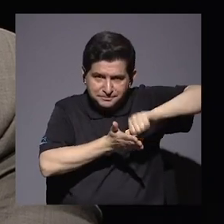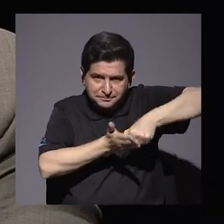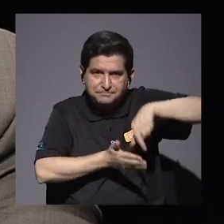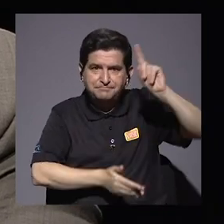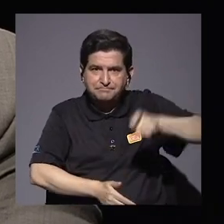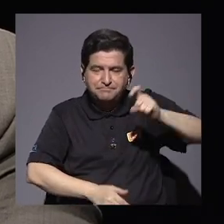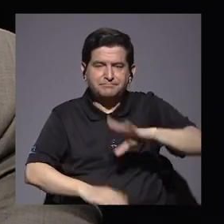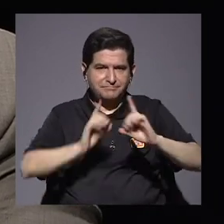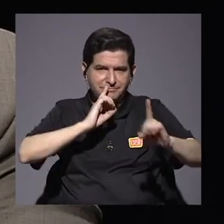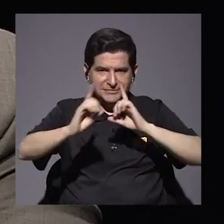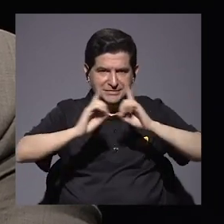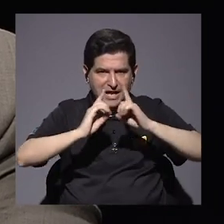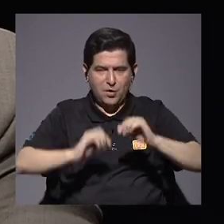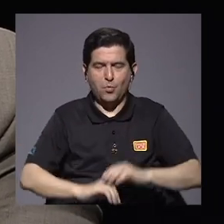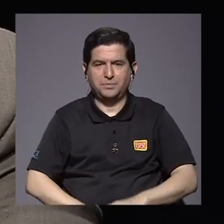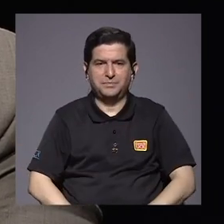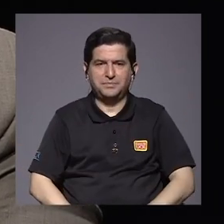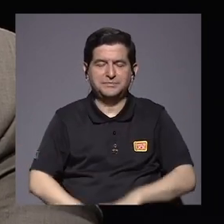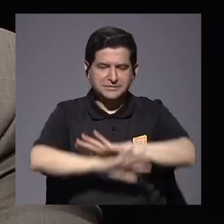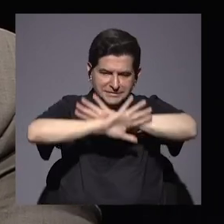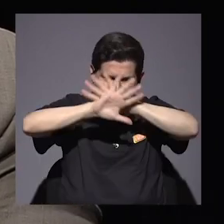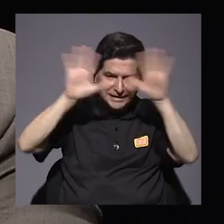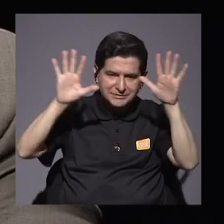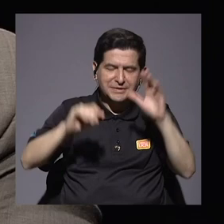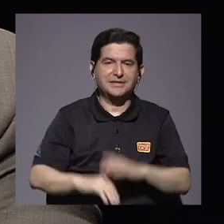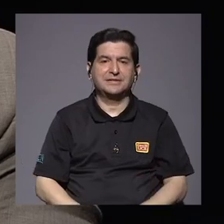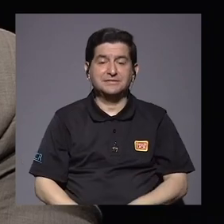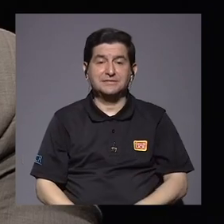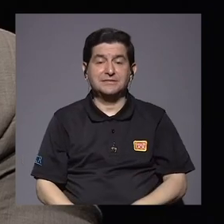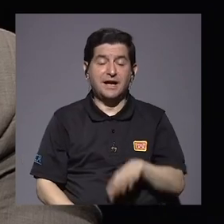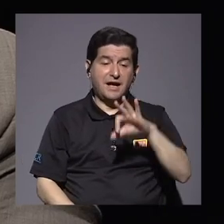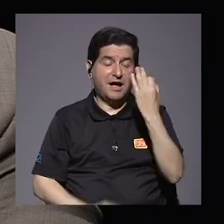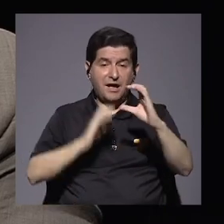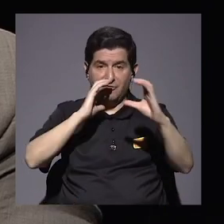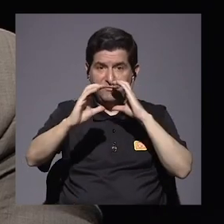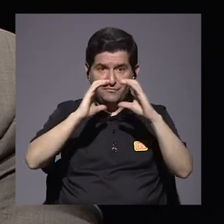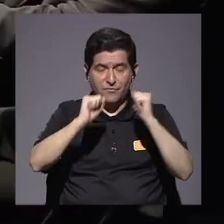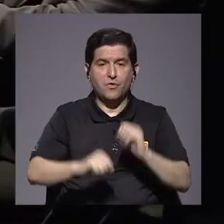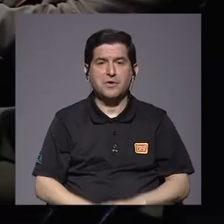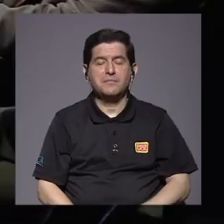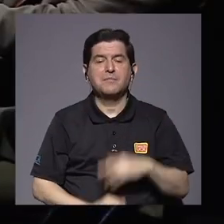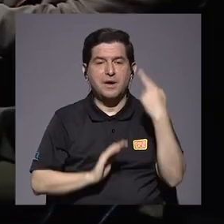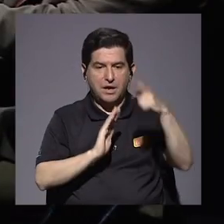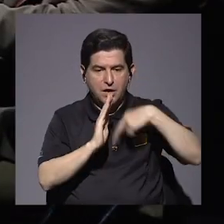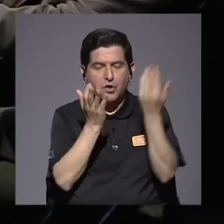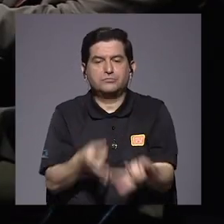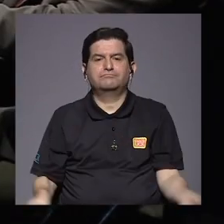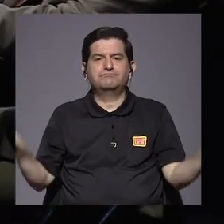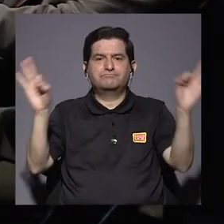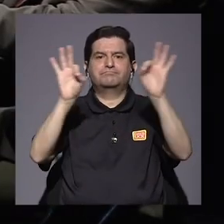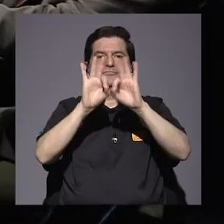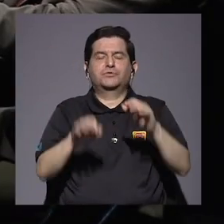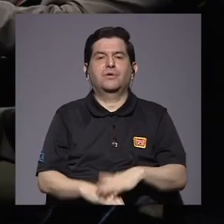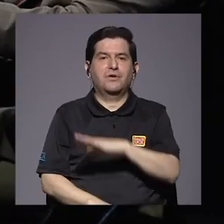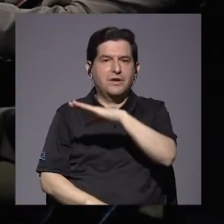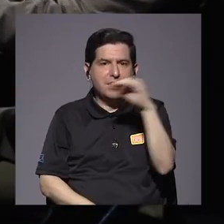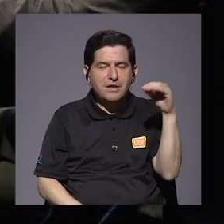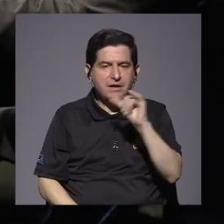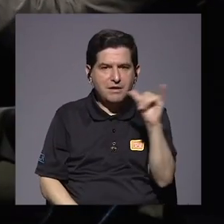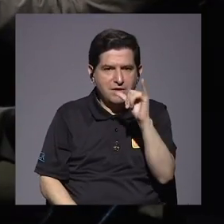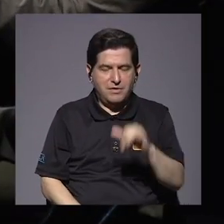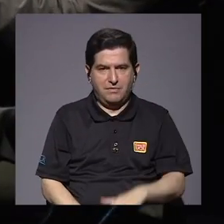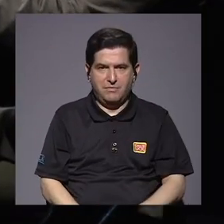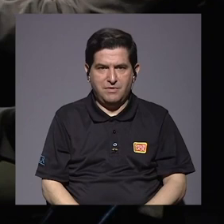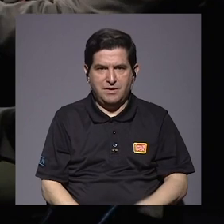insistido es en la necesidad de diálogo y transparencia, y para eso los medios de comunicación juegan un rol fundamental, y la